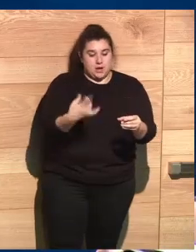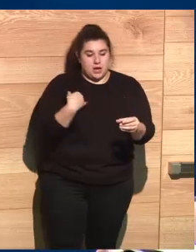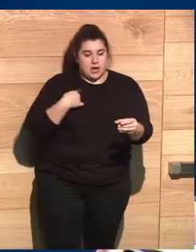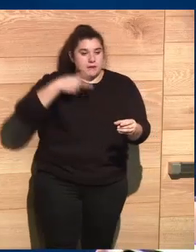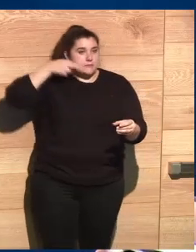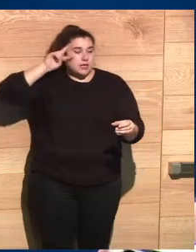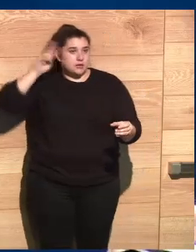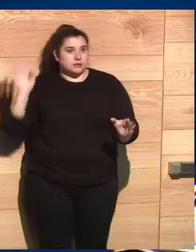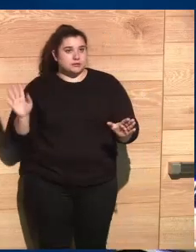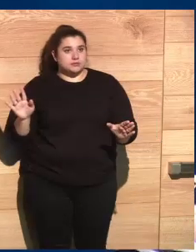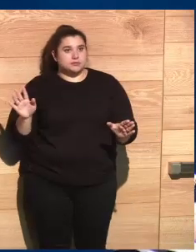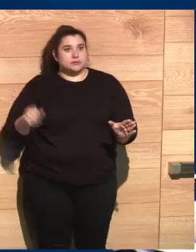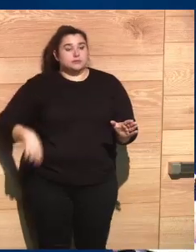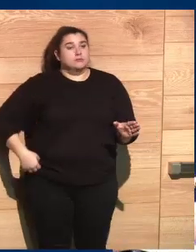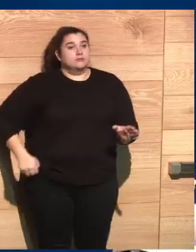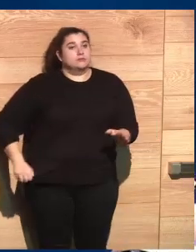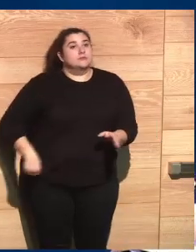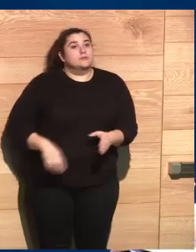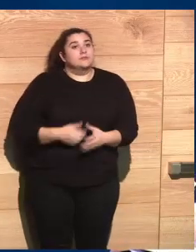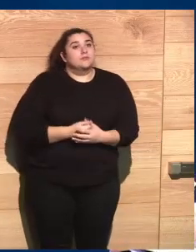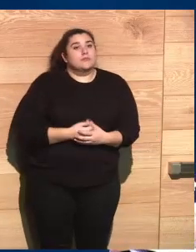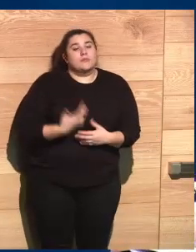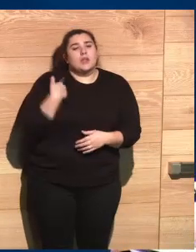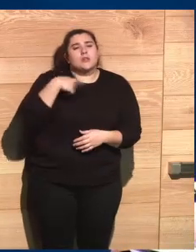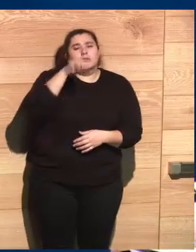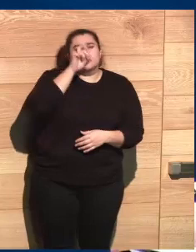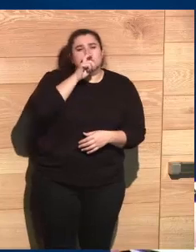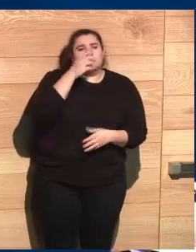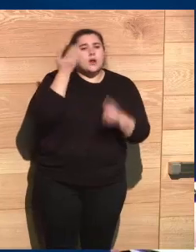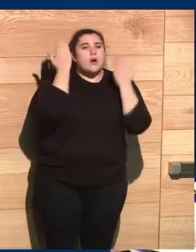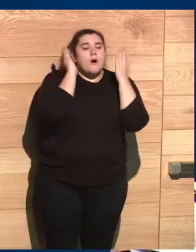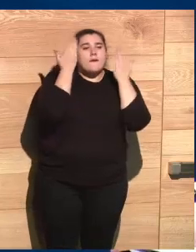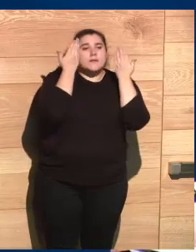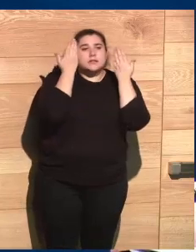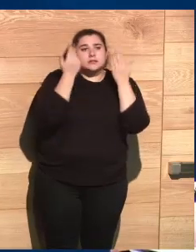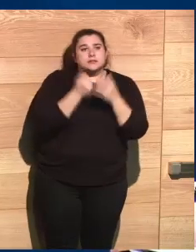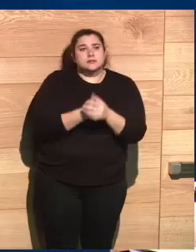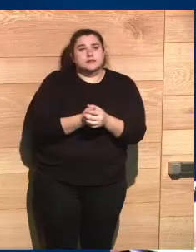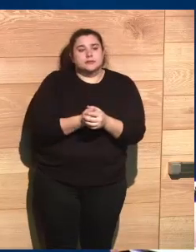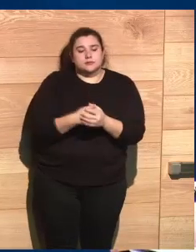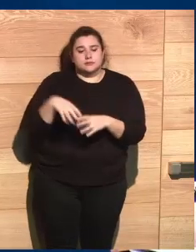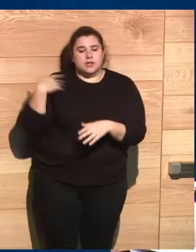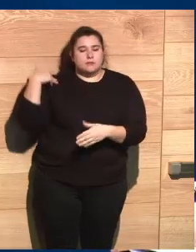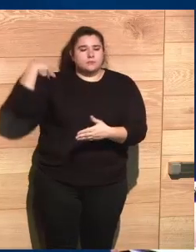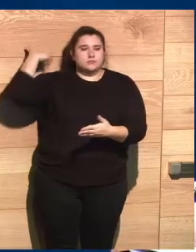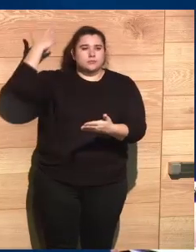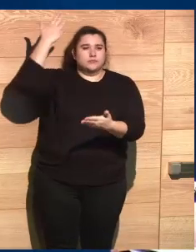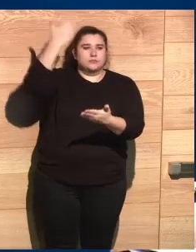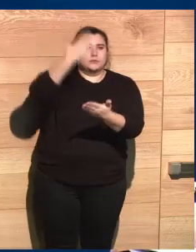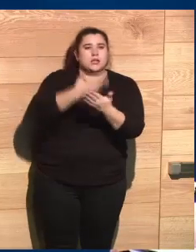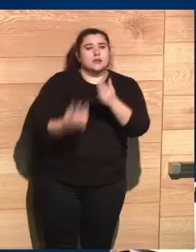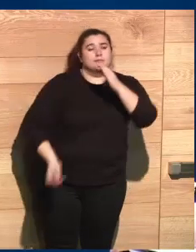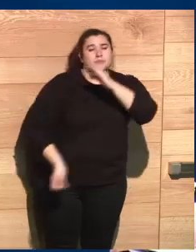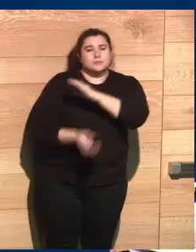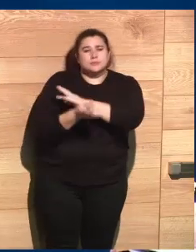sea, si yo, por ejemplo, me acuerdo siempre de cuando Facebook, que lleva muchos años haciendo experimentos para ver qué pasa cuando